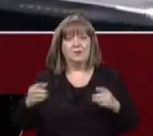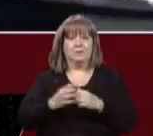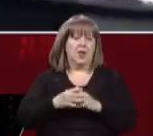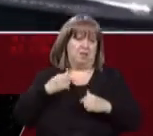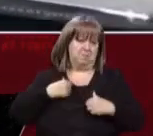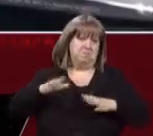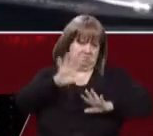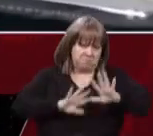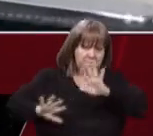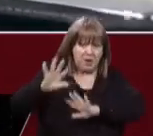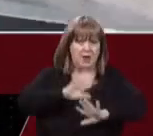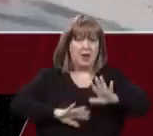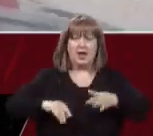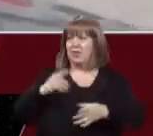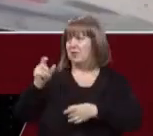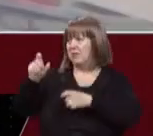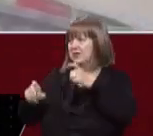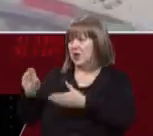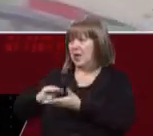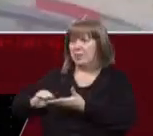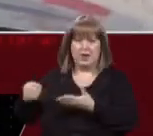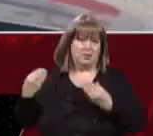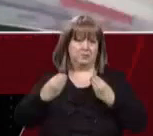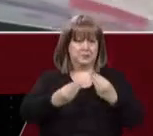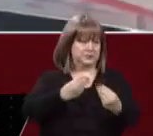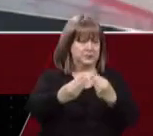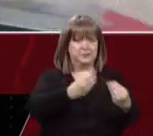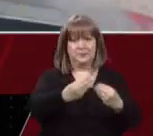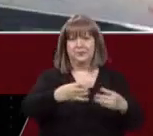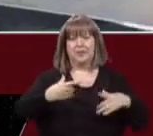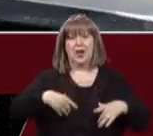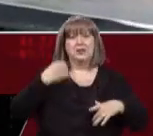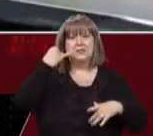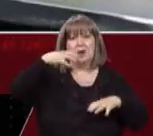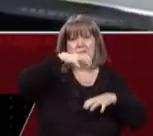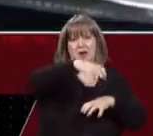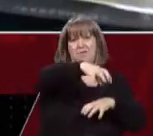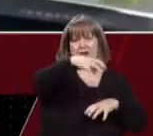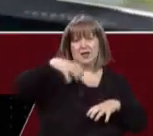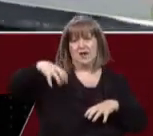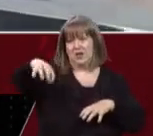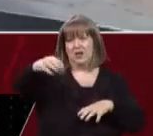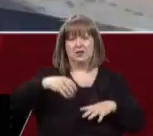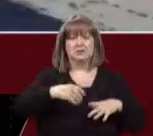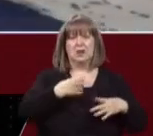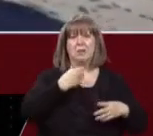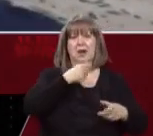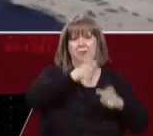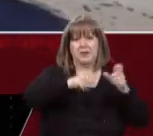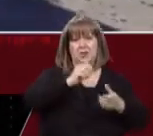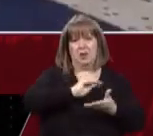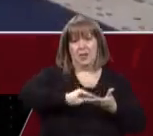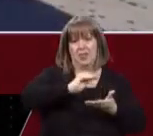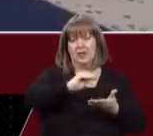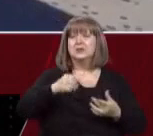todo nuestro personal asignado para poder ocupar todas las cabinas que que todas las cabinas que se encuentran disponibles